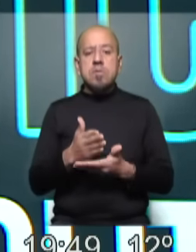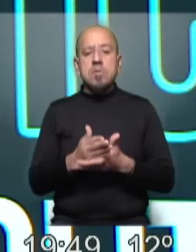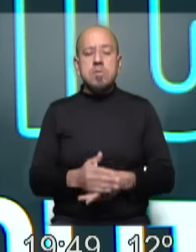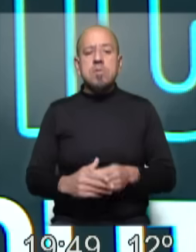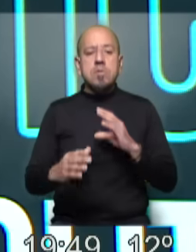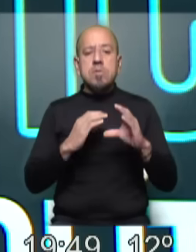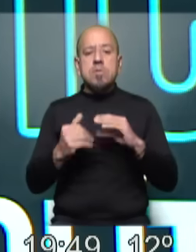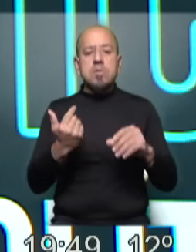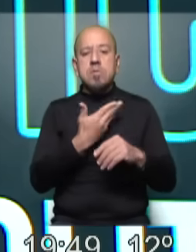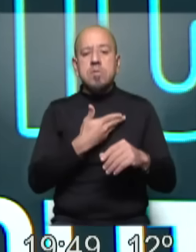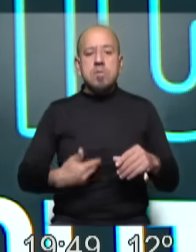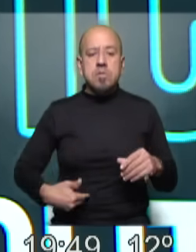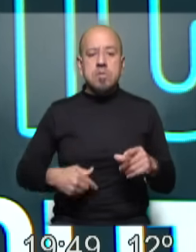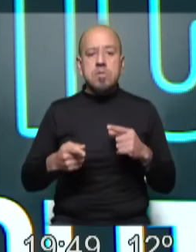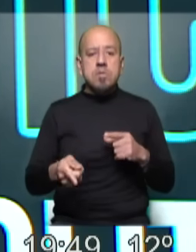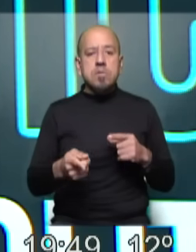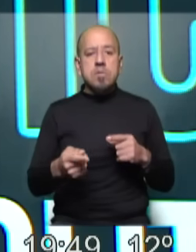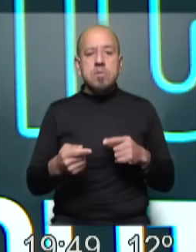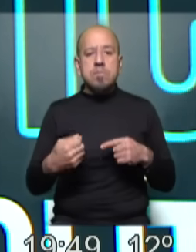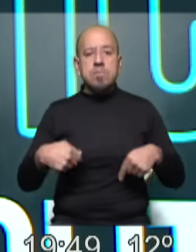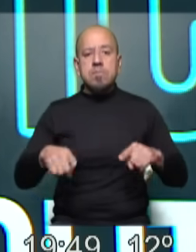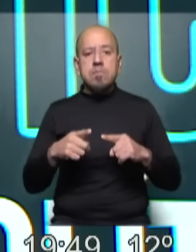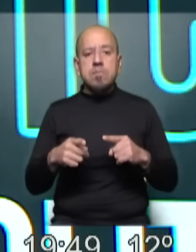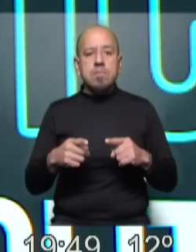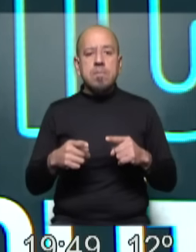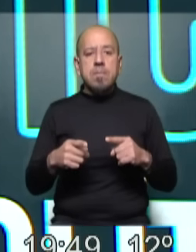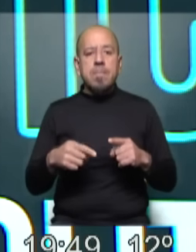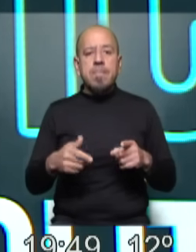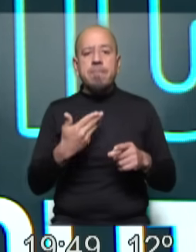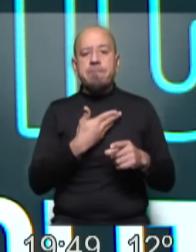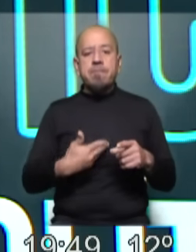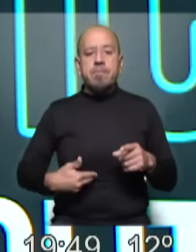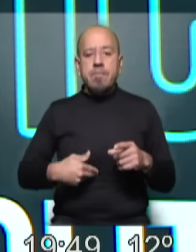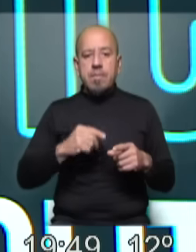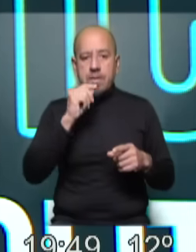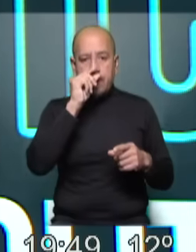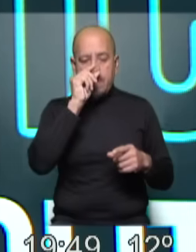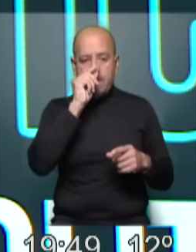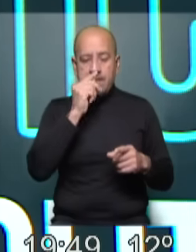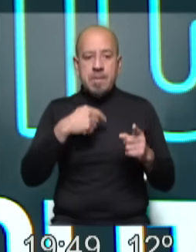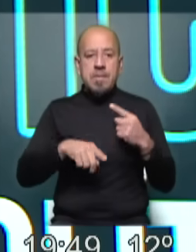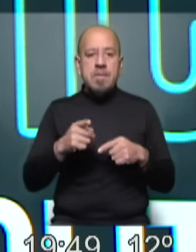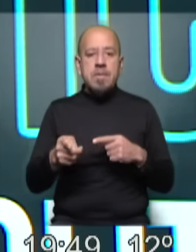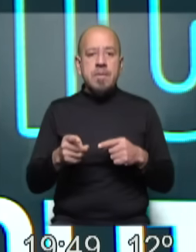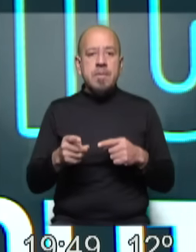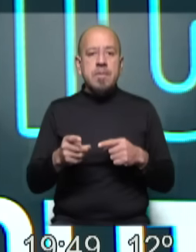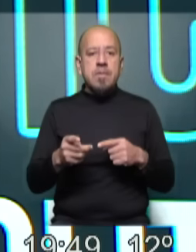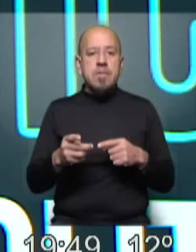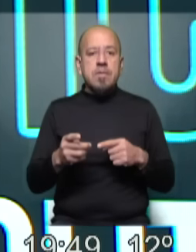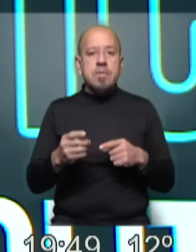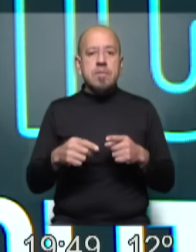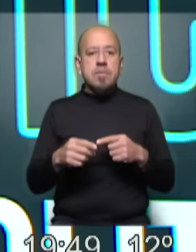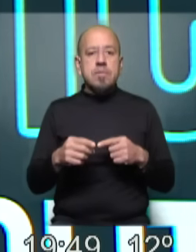presidente muy elogiado en en muchas de las cosas que ha realizado el gobierno eh pero con una cercanía muy fuerte es decir